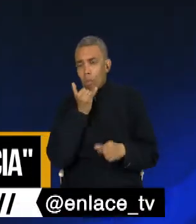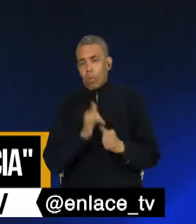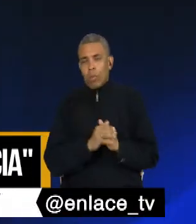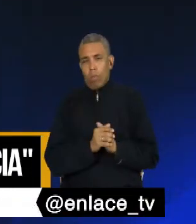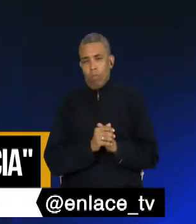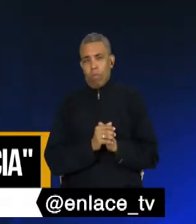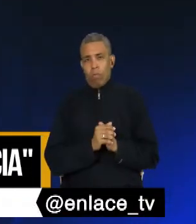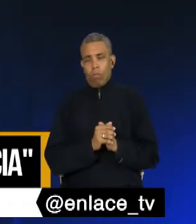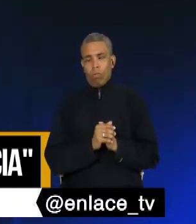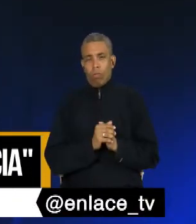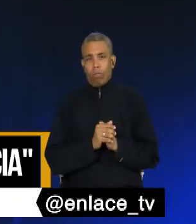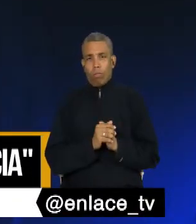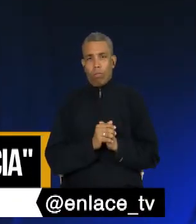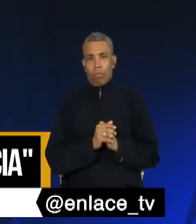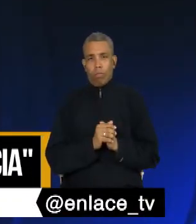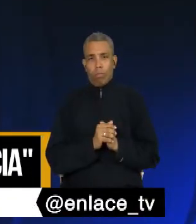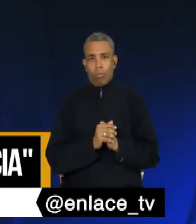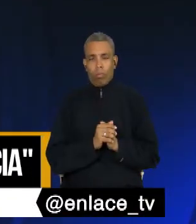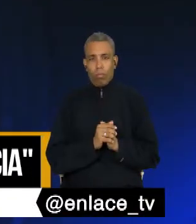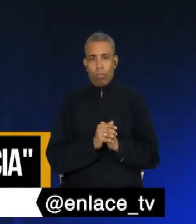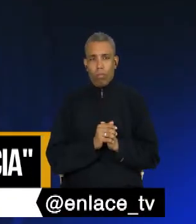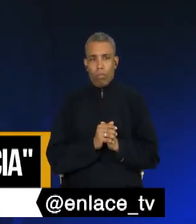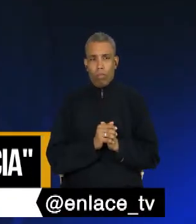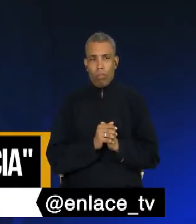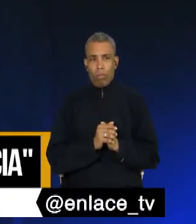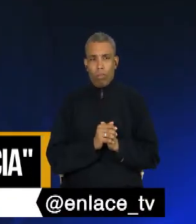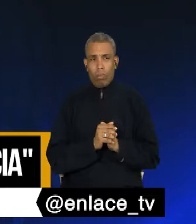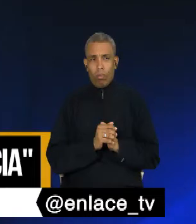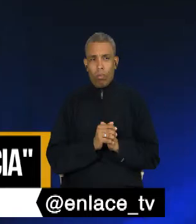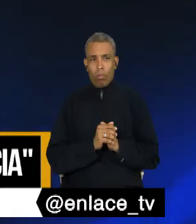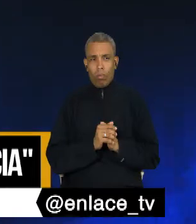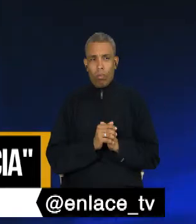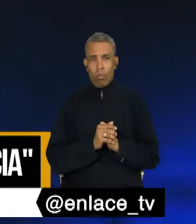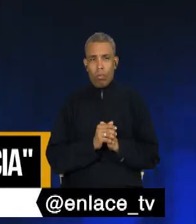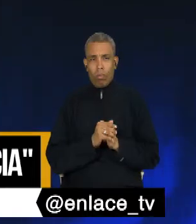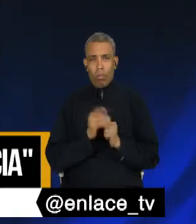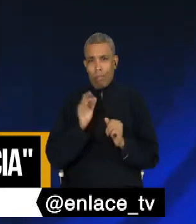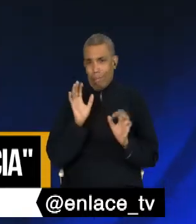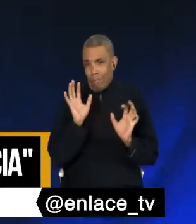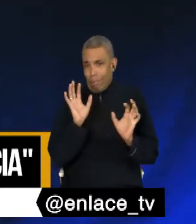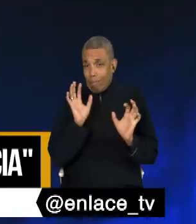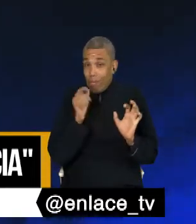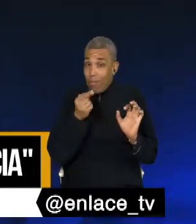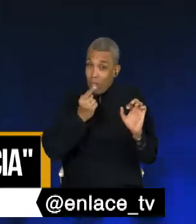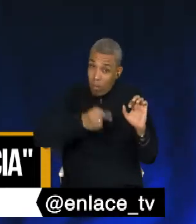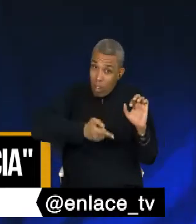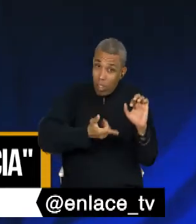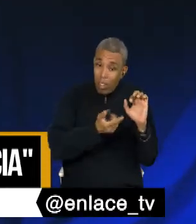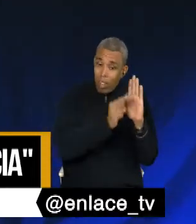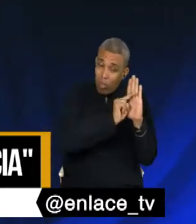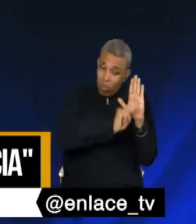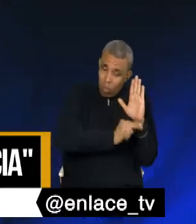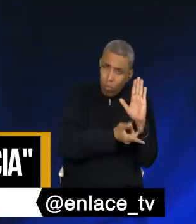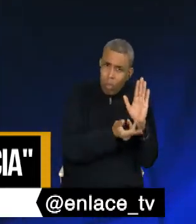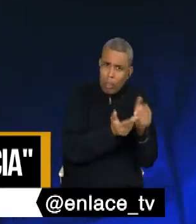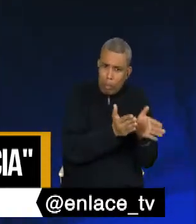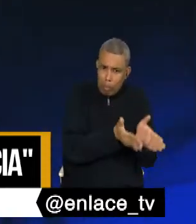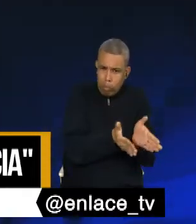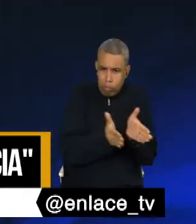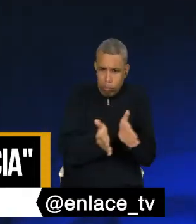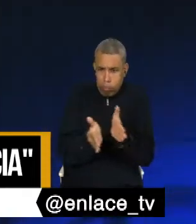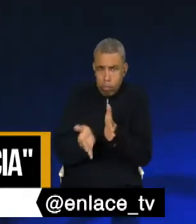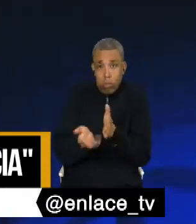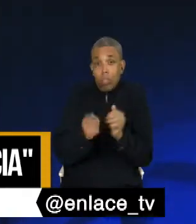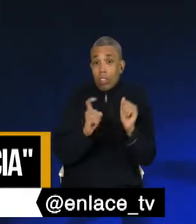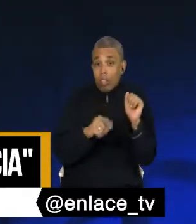parte de la institución. Lo cierto es que ellos deben actuar en todo el protocolo, los protocolos que están diseñados para las actuaciones de esta